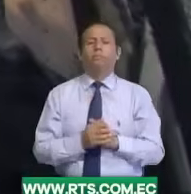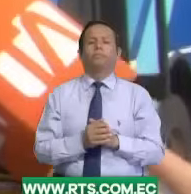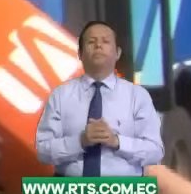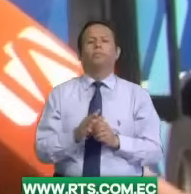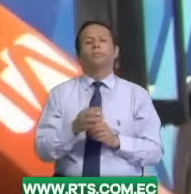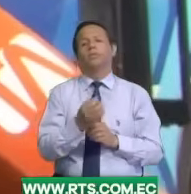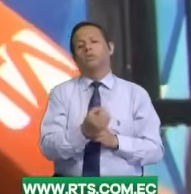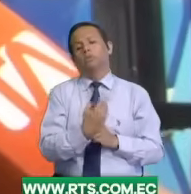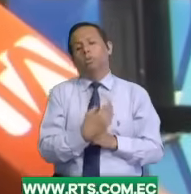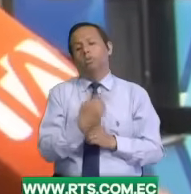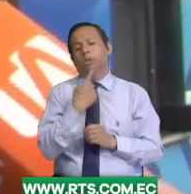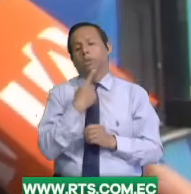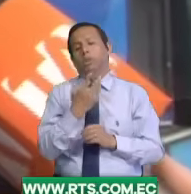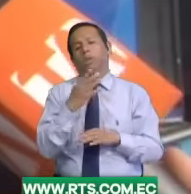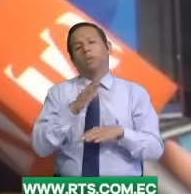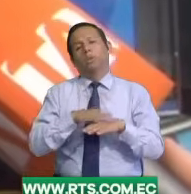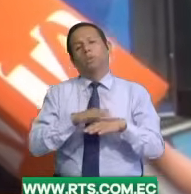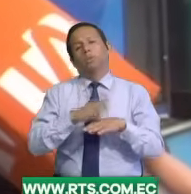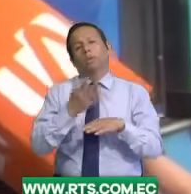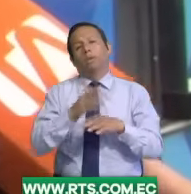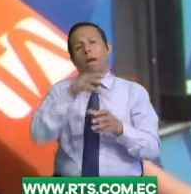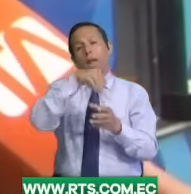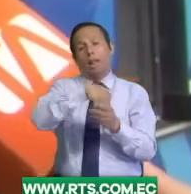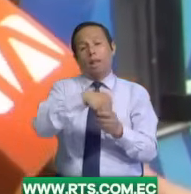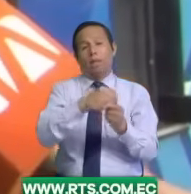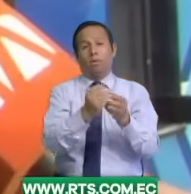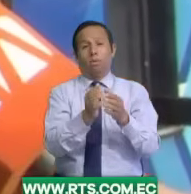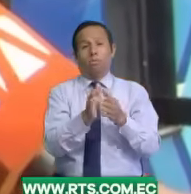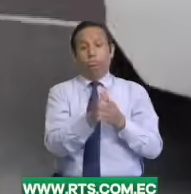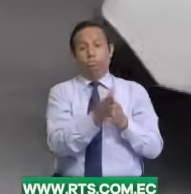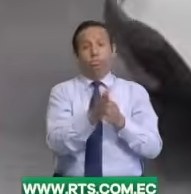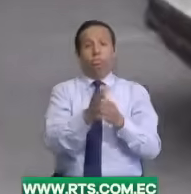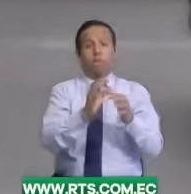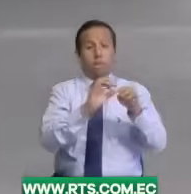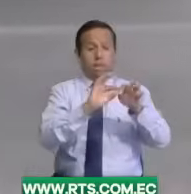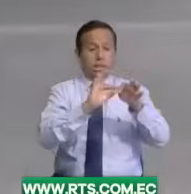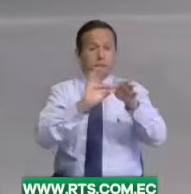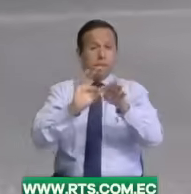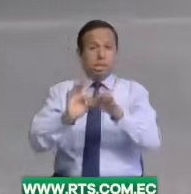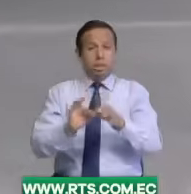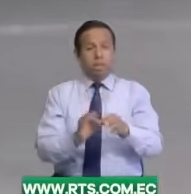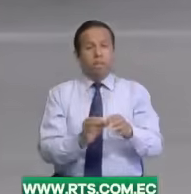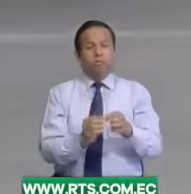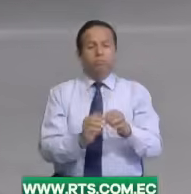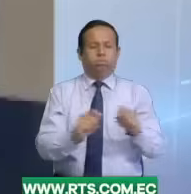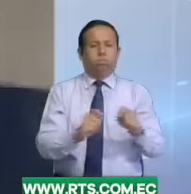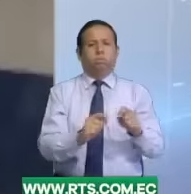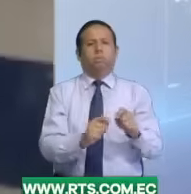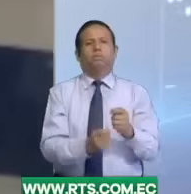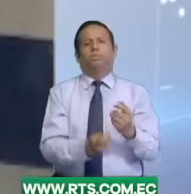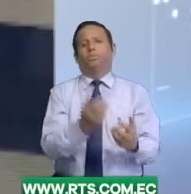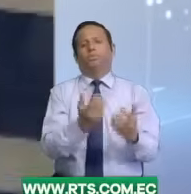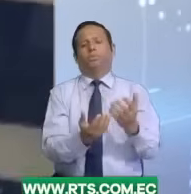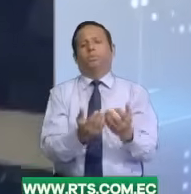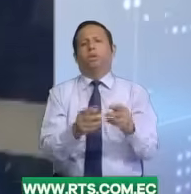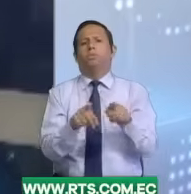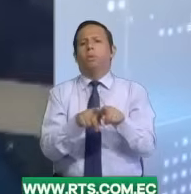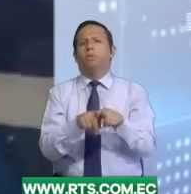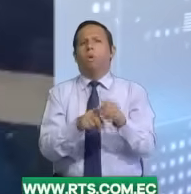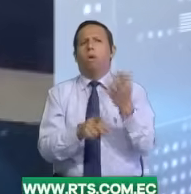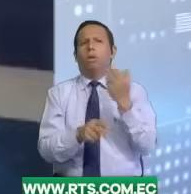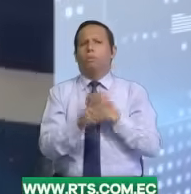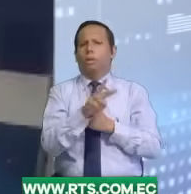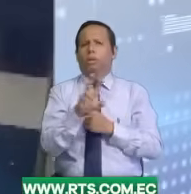hipótesis que puede ser un tipo de cortocircuito de lo cableado. No es la primera vez que ocurre. El pasado 27 de febrero